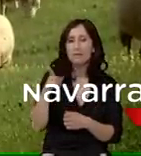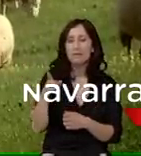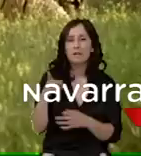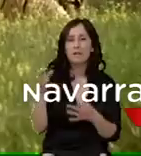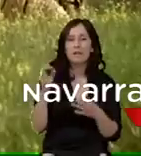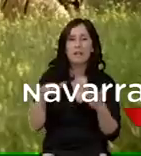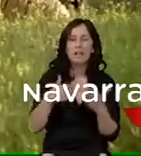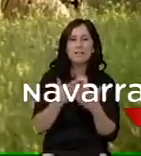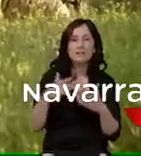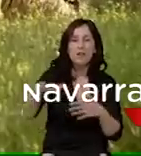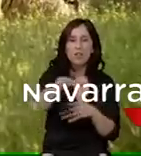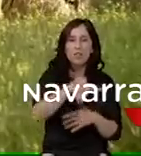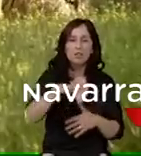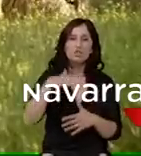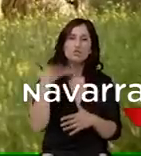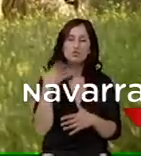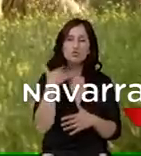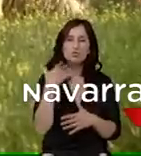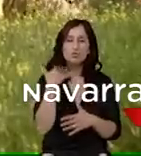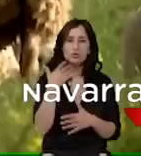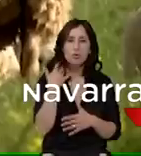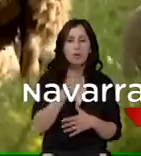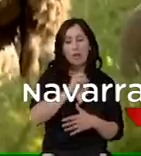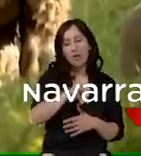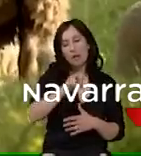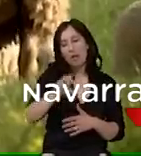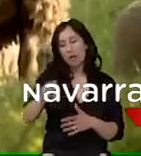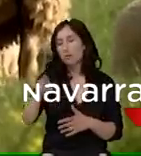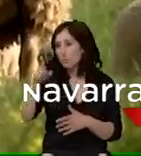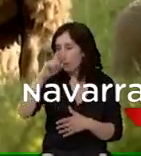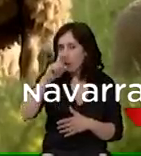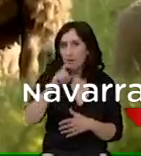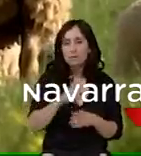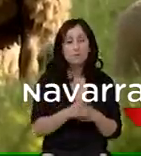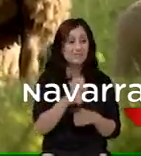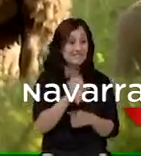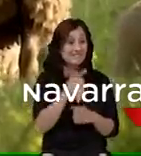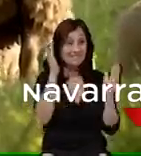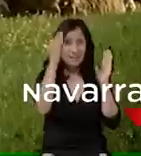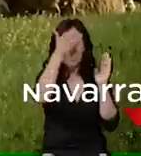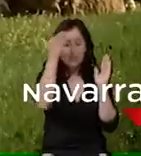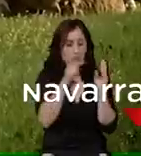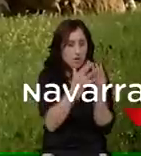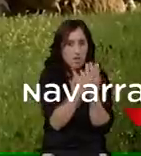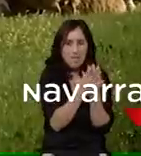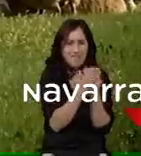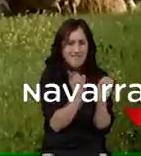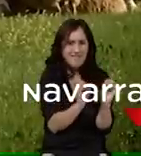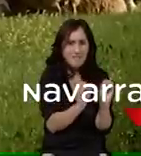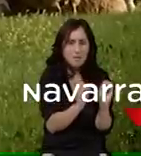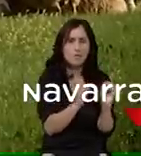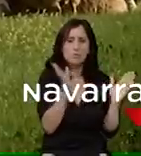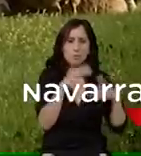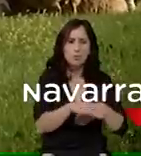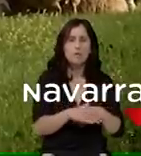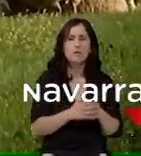hasta las tierras de Soria para conseguir alimento para vuestros rebaños. O aquí en verano no queda aquí nada de hierba, y antes nos poníamos praderas y demás,